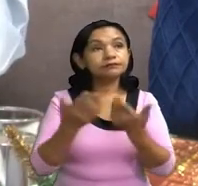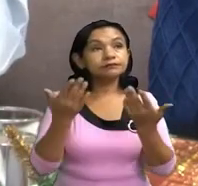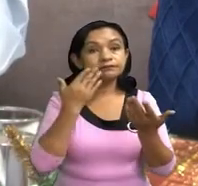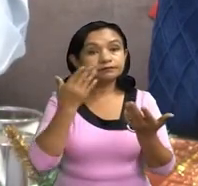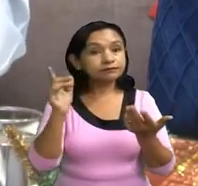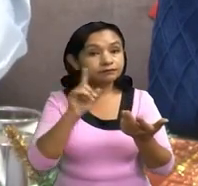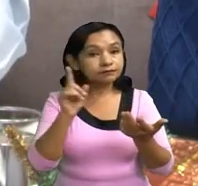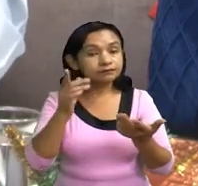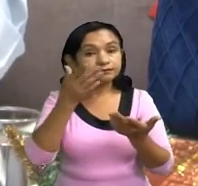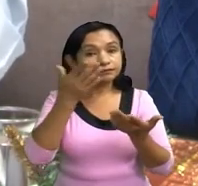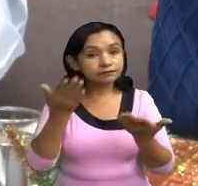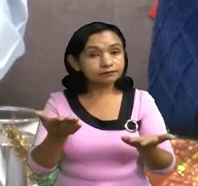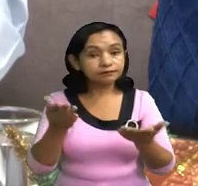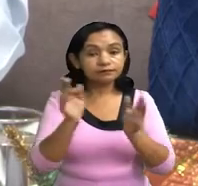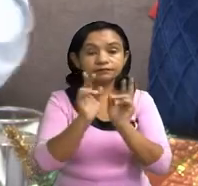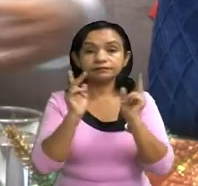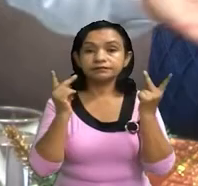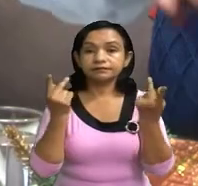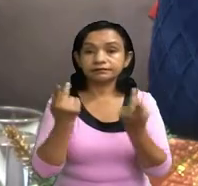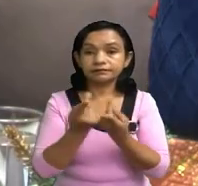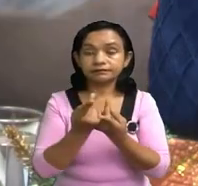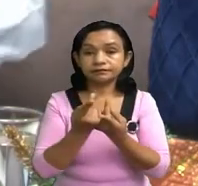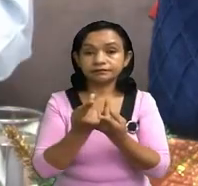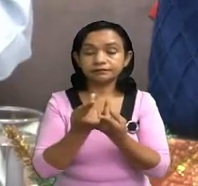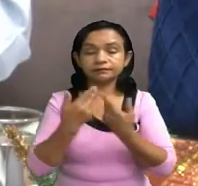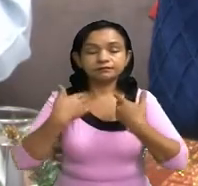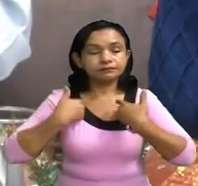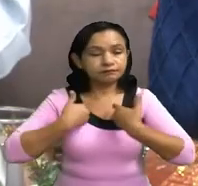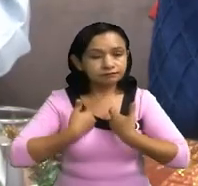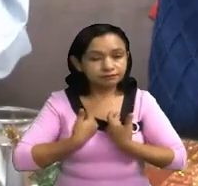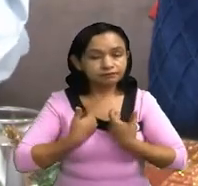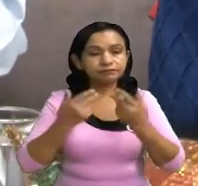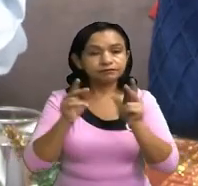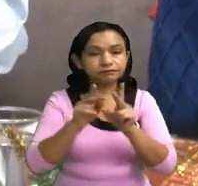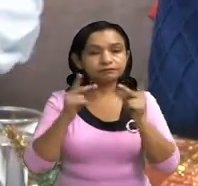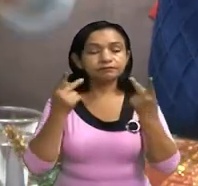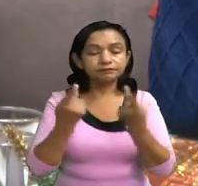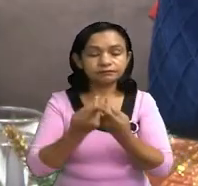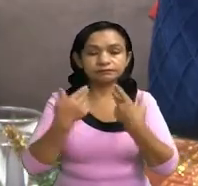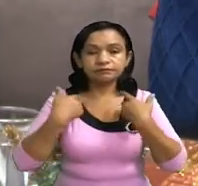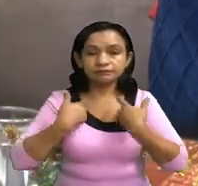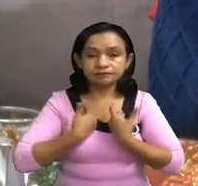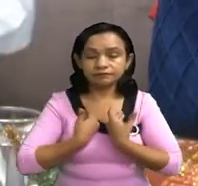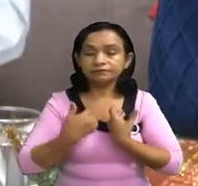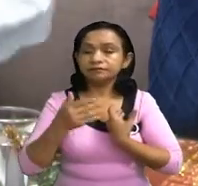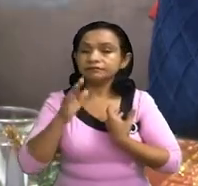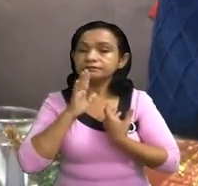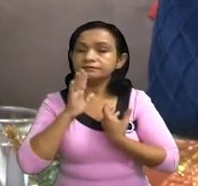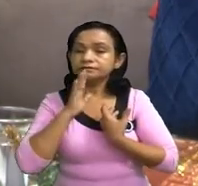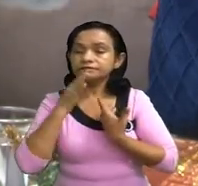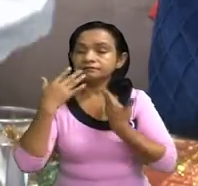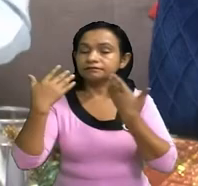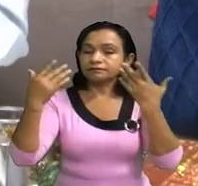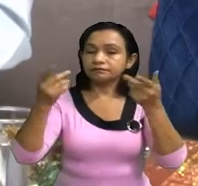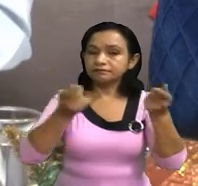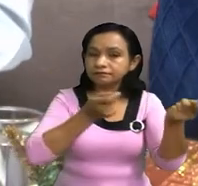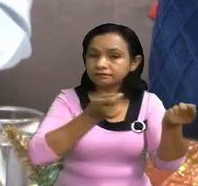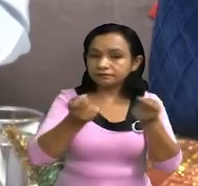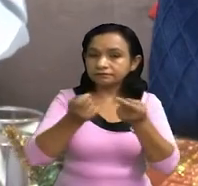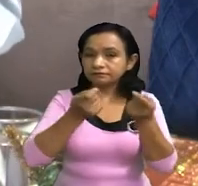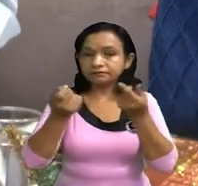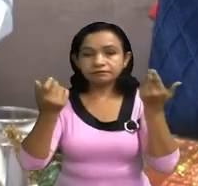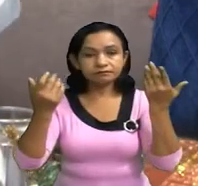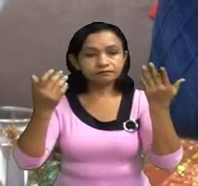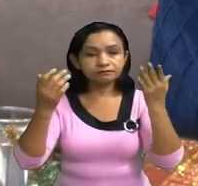oportunidad, porque el pueblo ya está cansado. Está cansado de esos discursos manipuladores, de